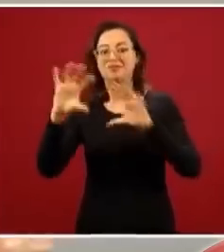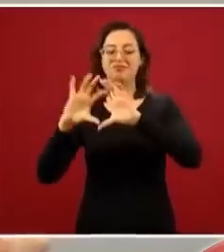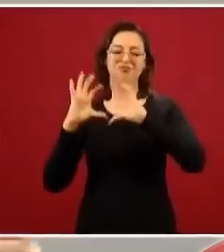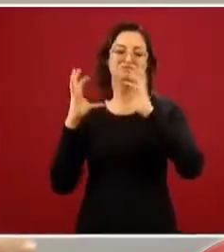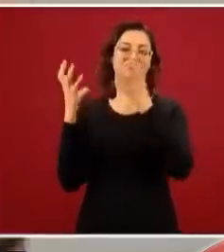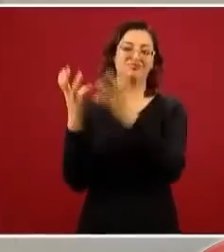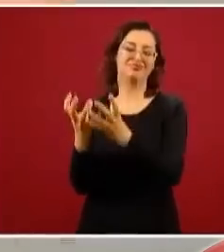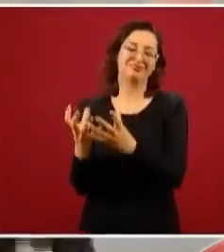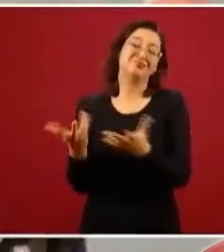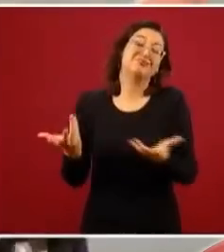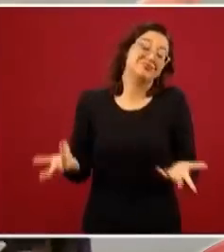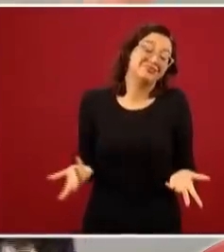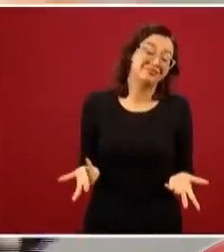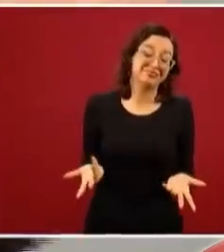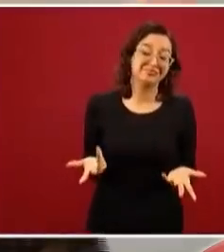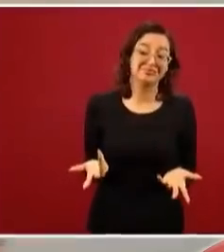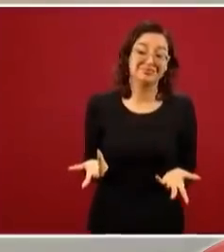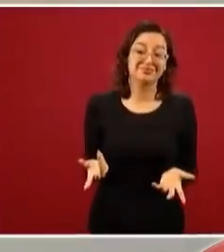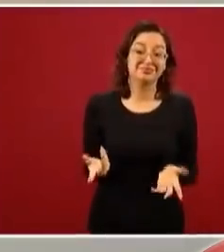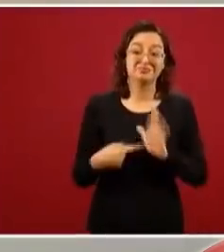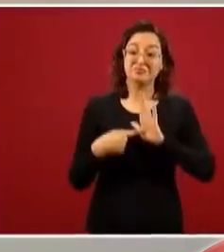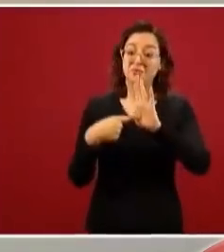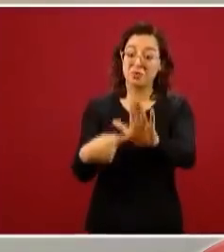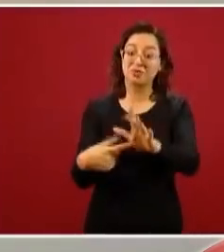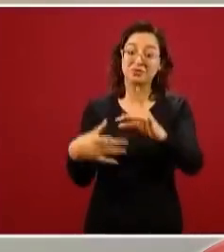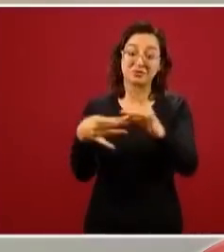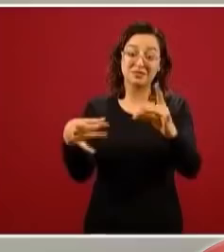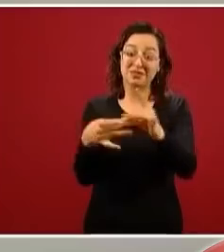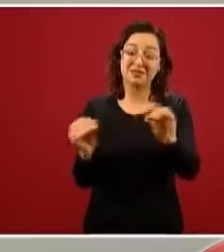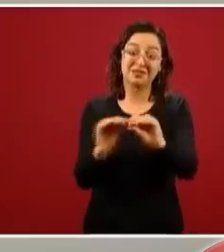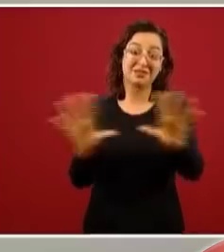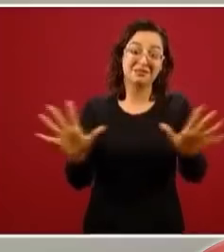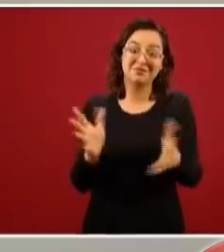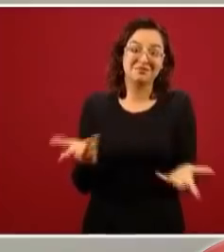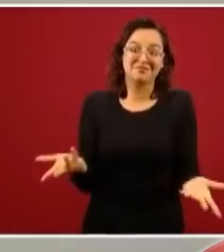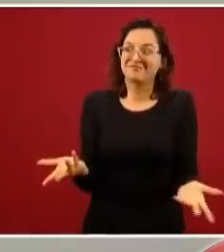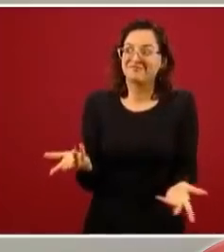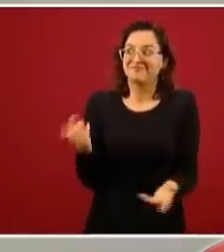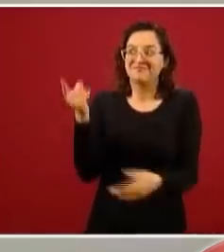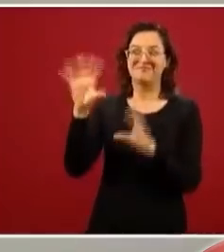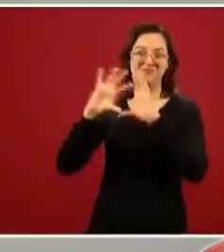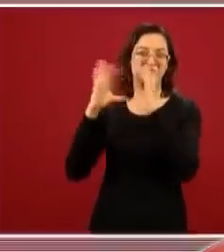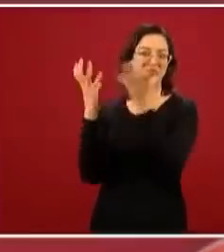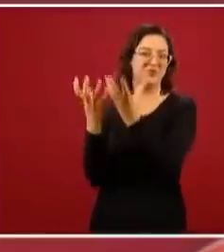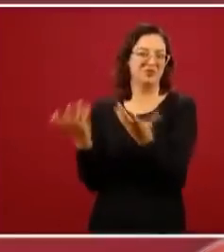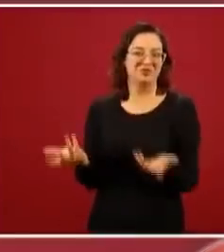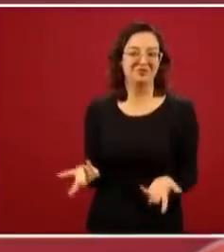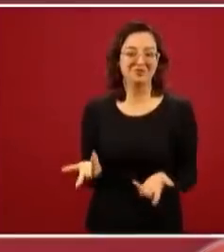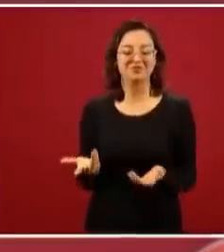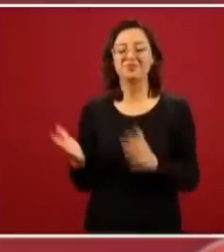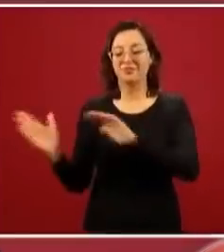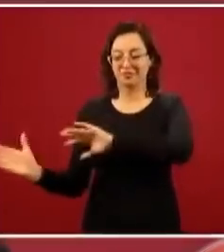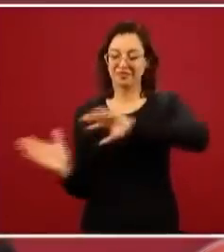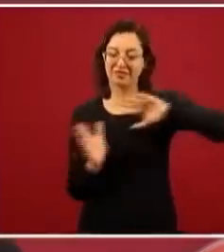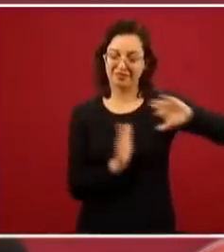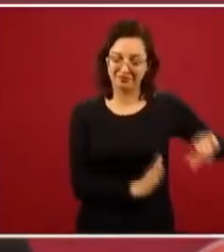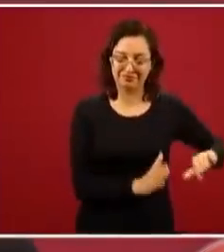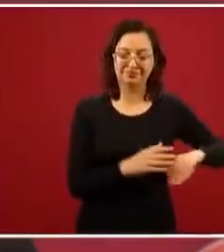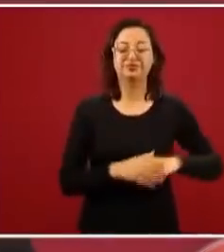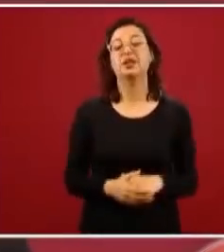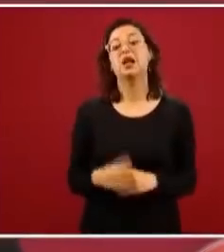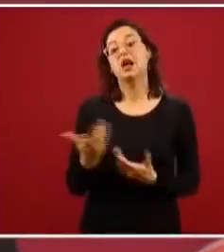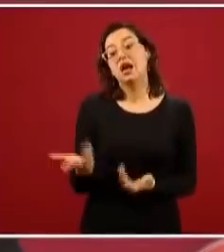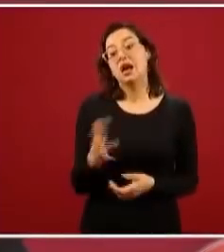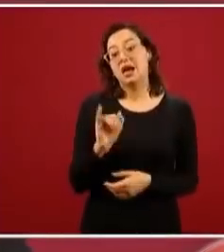3 medicamentos. Esta es la explicación para el oncólogo, a quien le agradecemos. Ahora, respecto a lo que usted decía del IMSS, y me parece muy respetable que